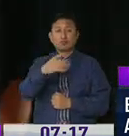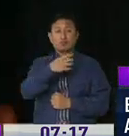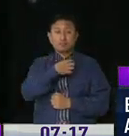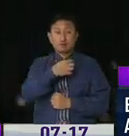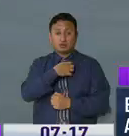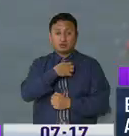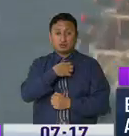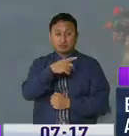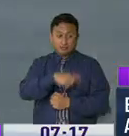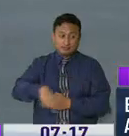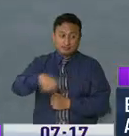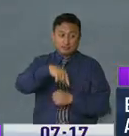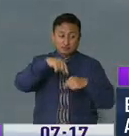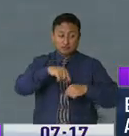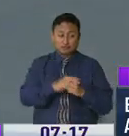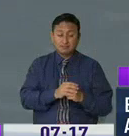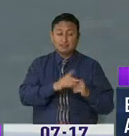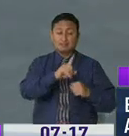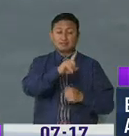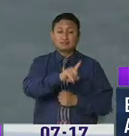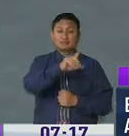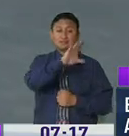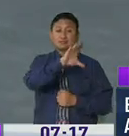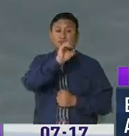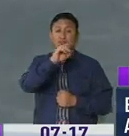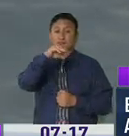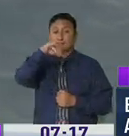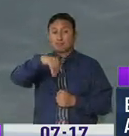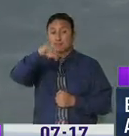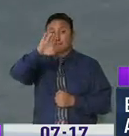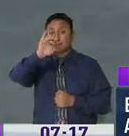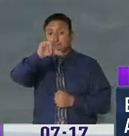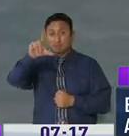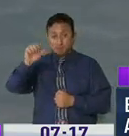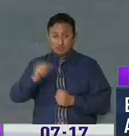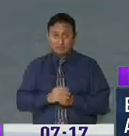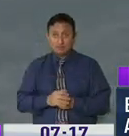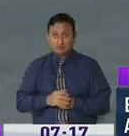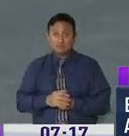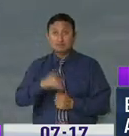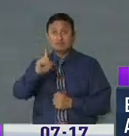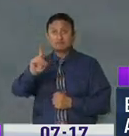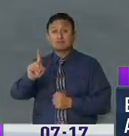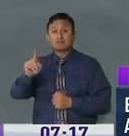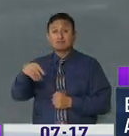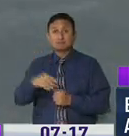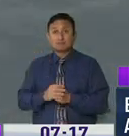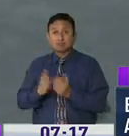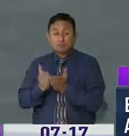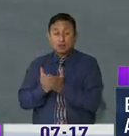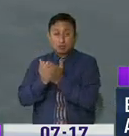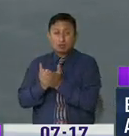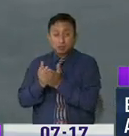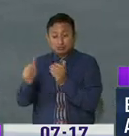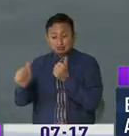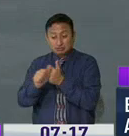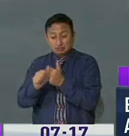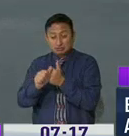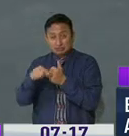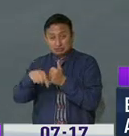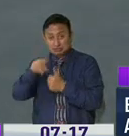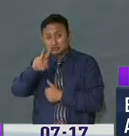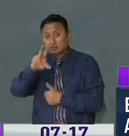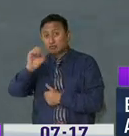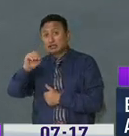sido de 150 millas. De hecho, una embarcación ha estado a tan solo 20 millas. Si una